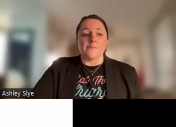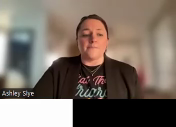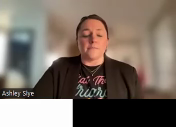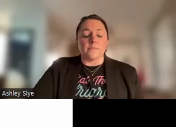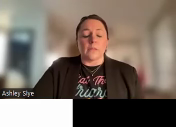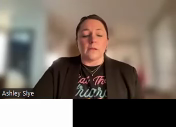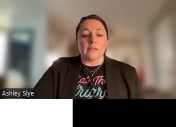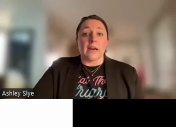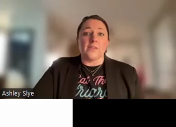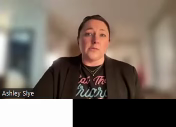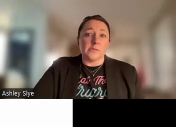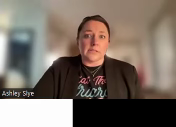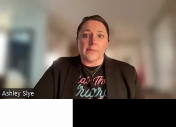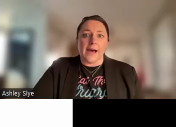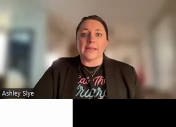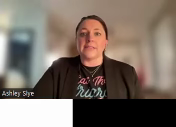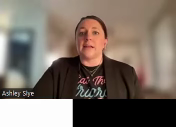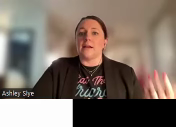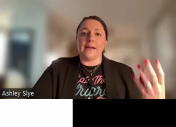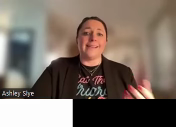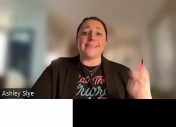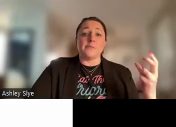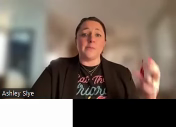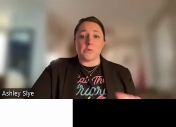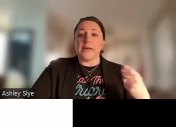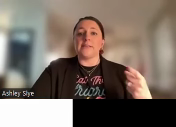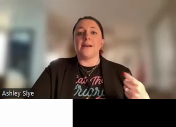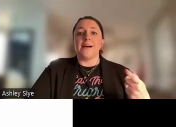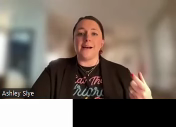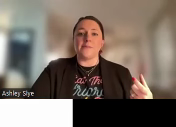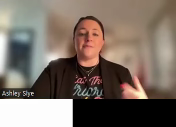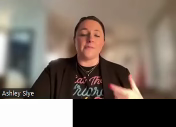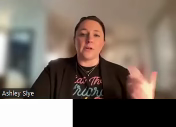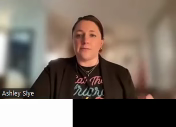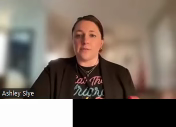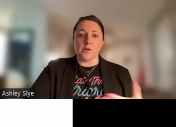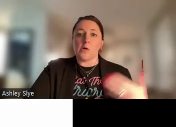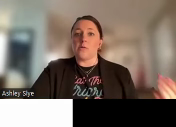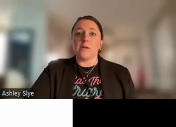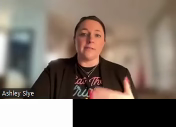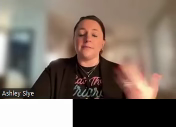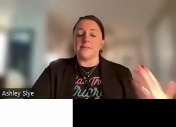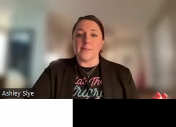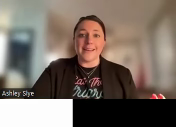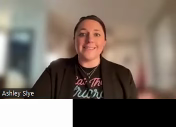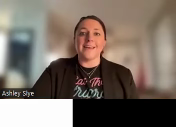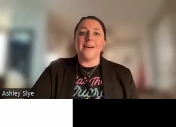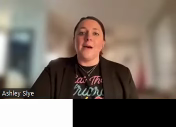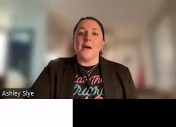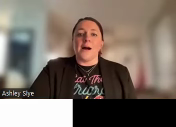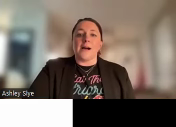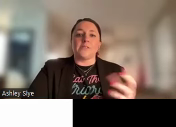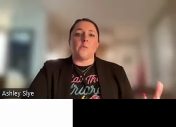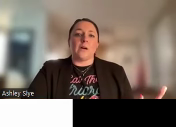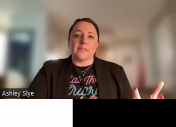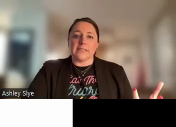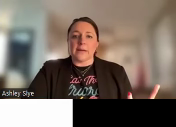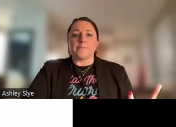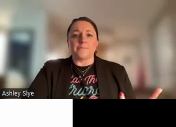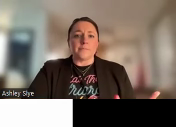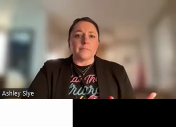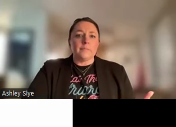conversaciones diferentes o cómo poder iniciar estas conversaciones iniciales pueden ser adaptadas al espacio